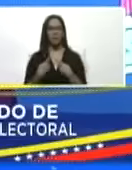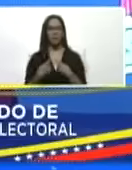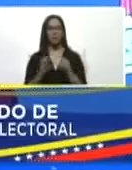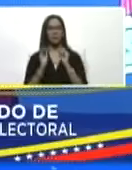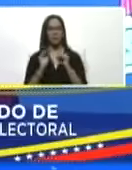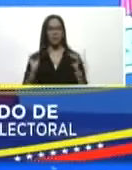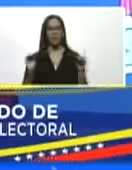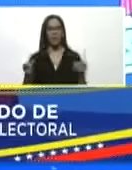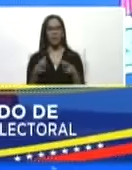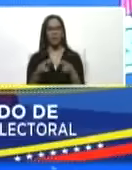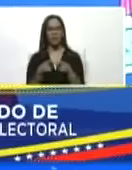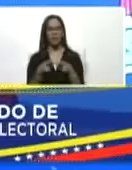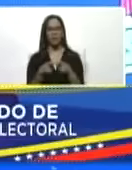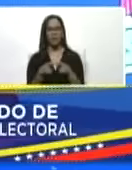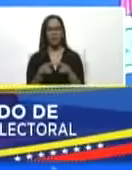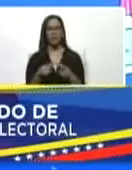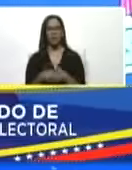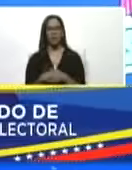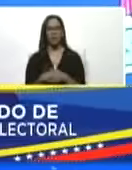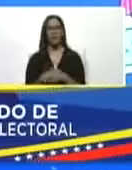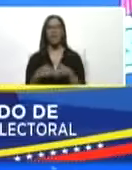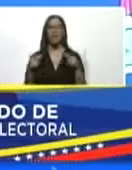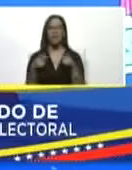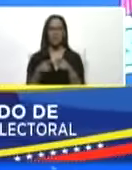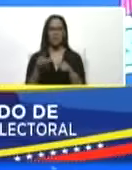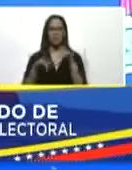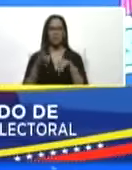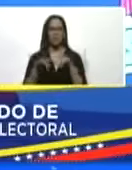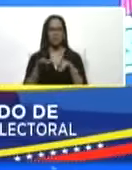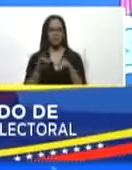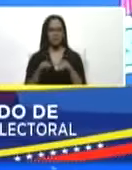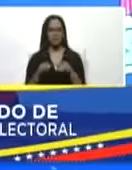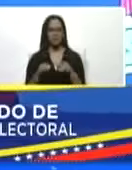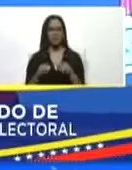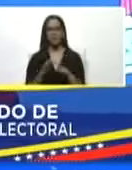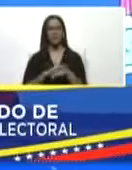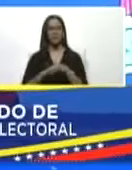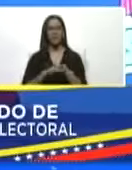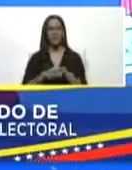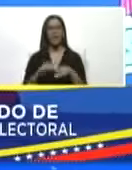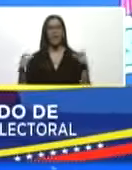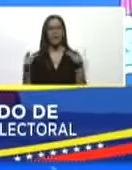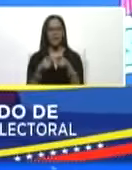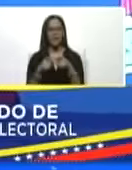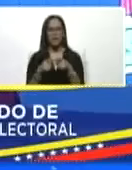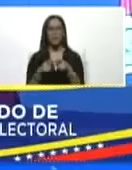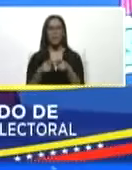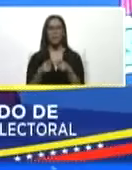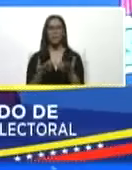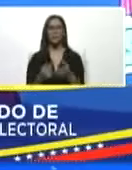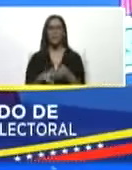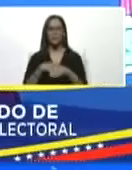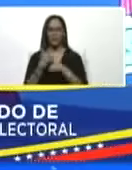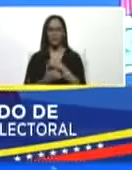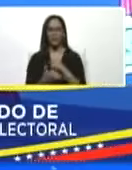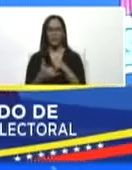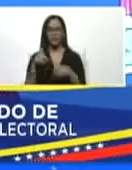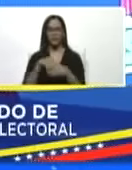las reuniones. En el caso del equipo de estrategia electoral, estará como jefa la